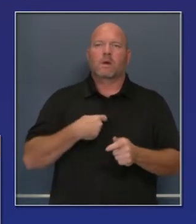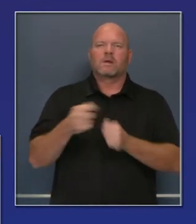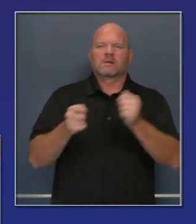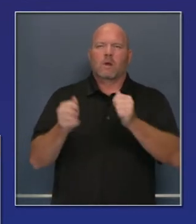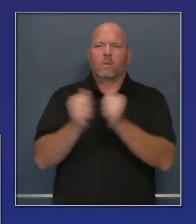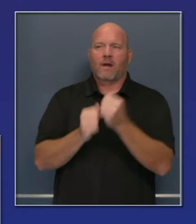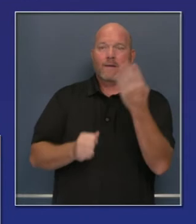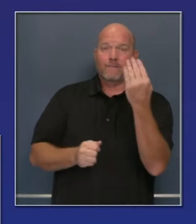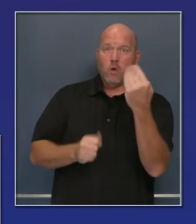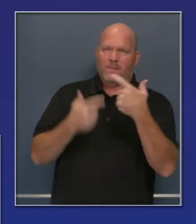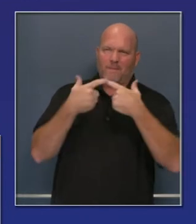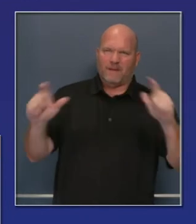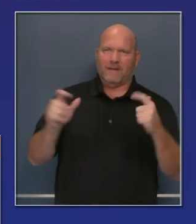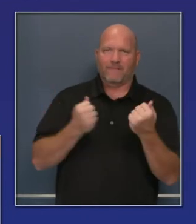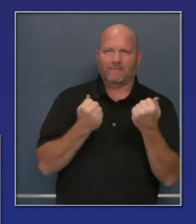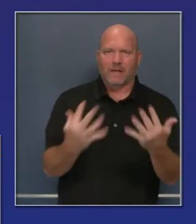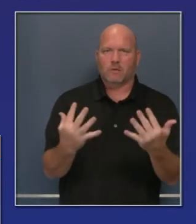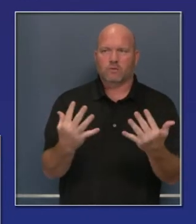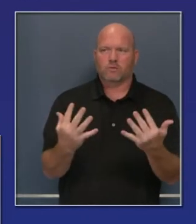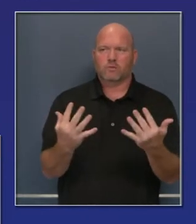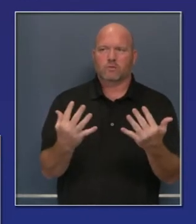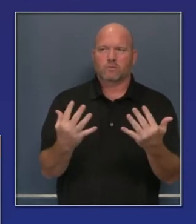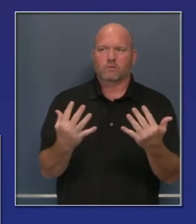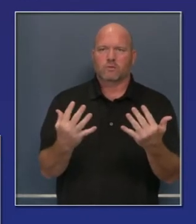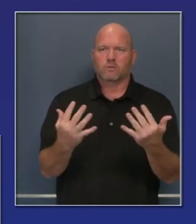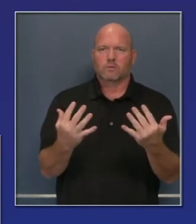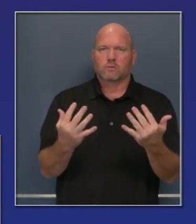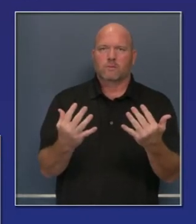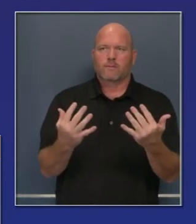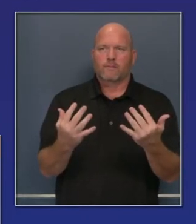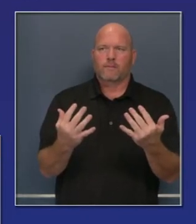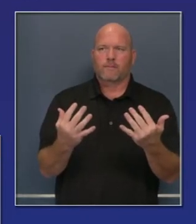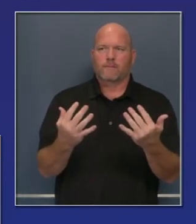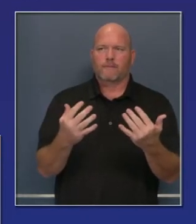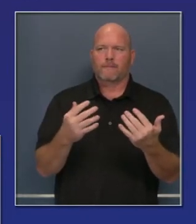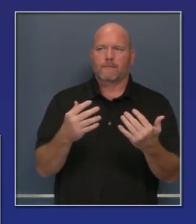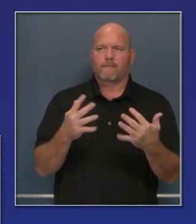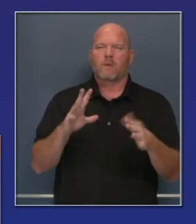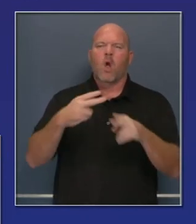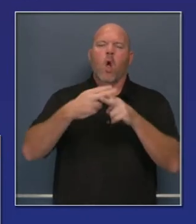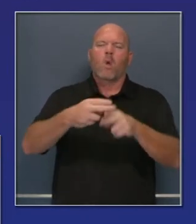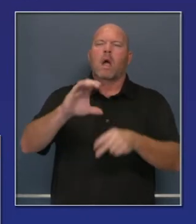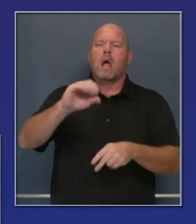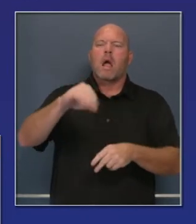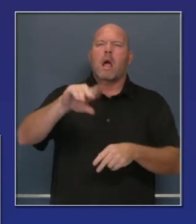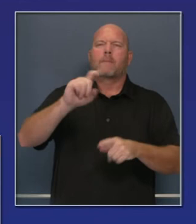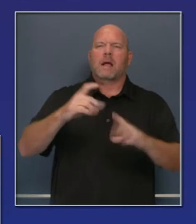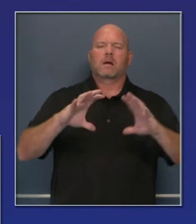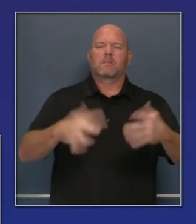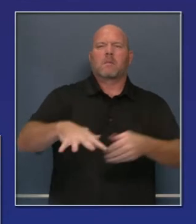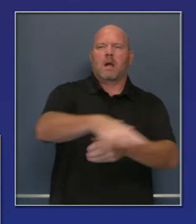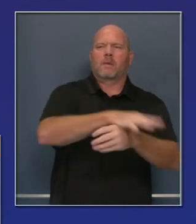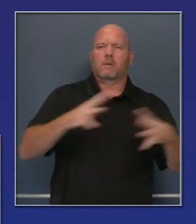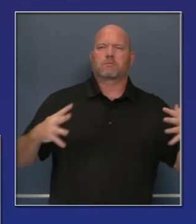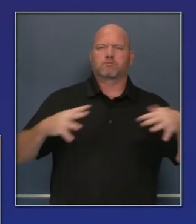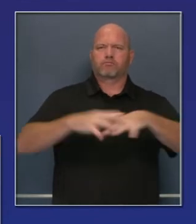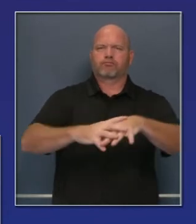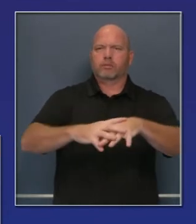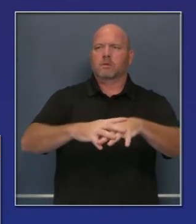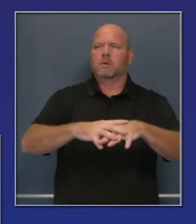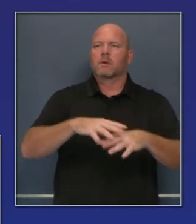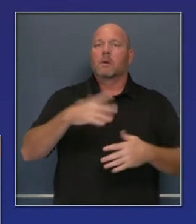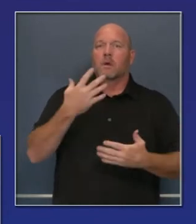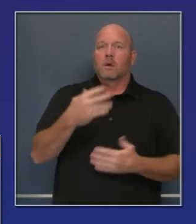calcinados. Son 14 incendios enormes que están batallando actualmente bomberos. Son